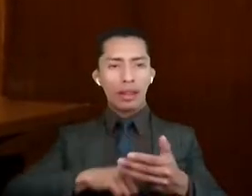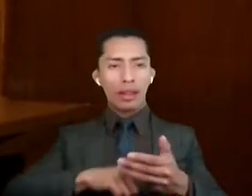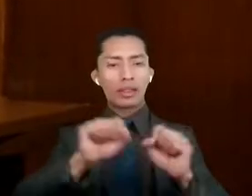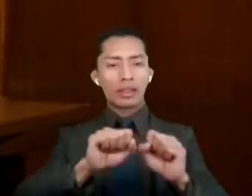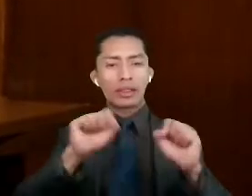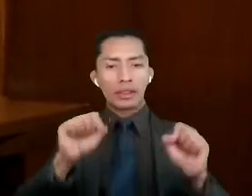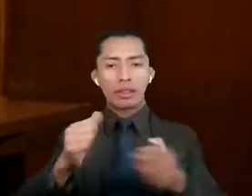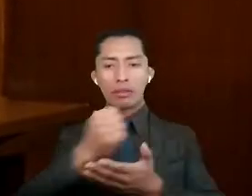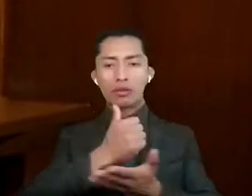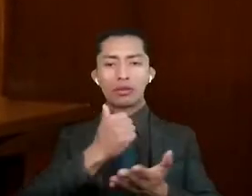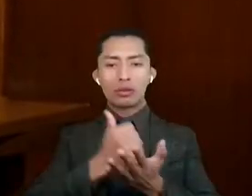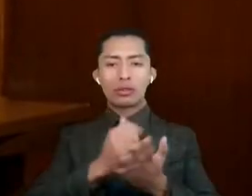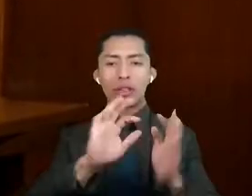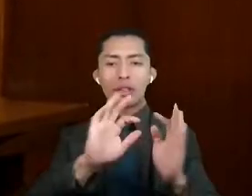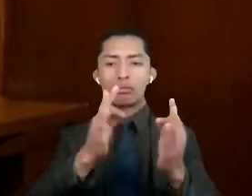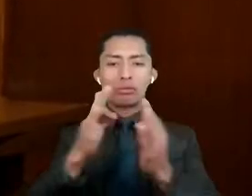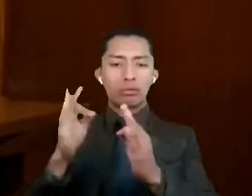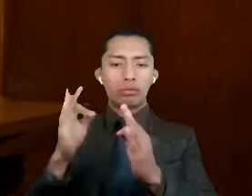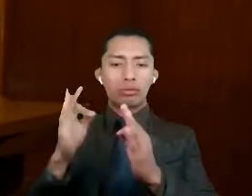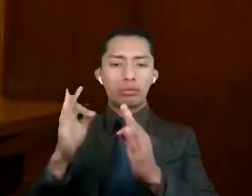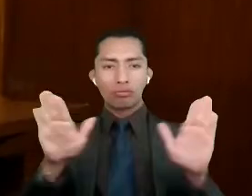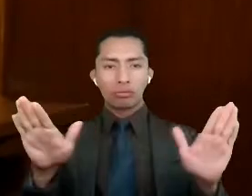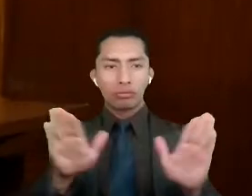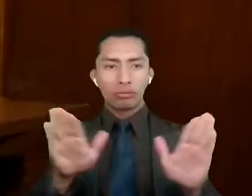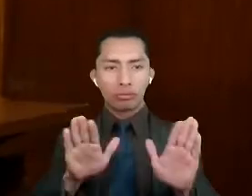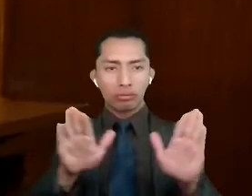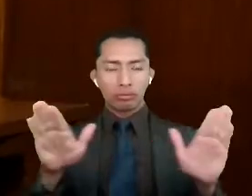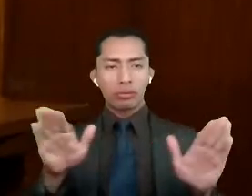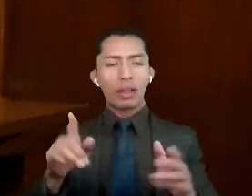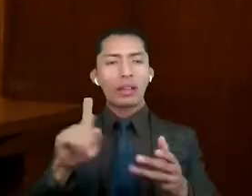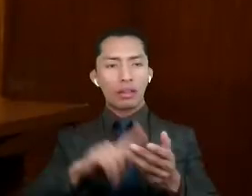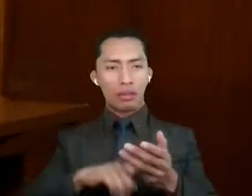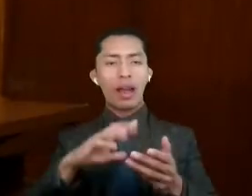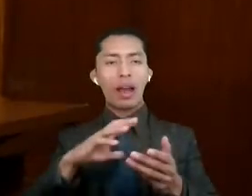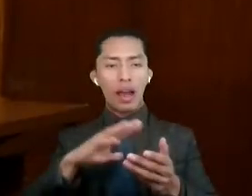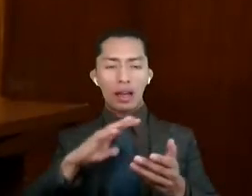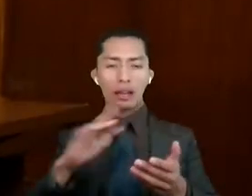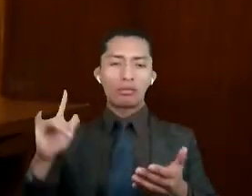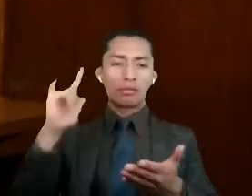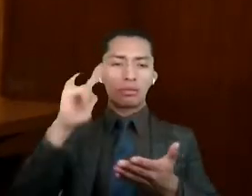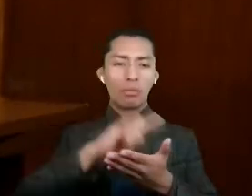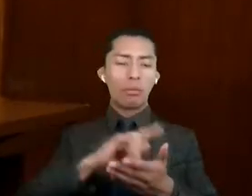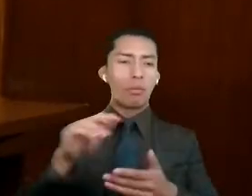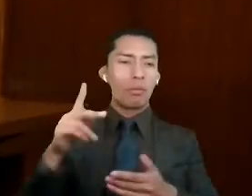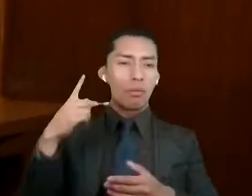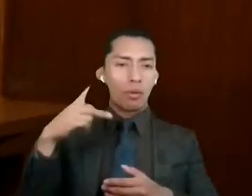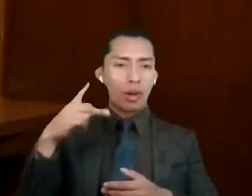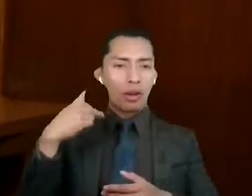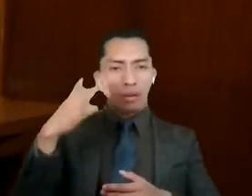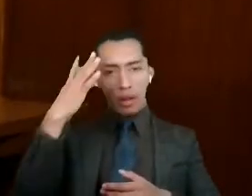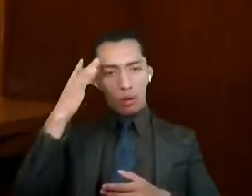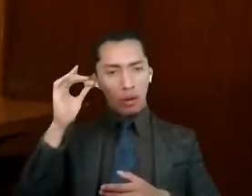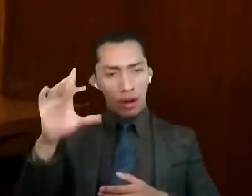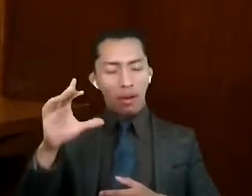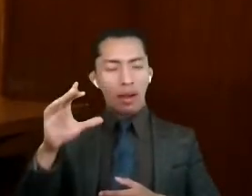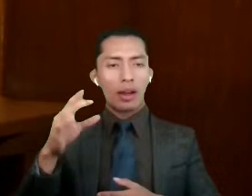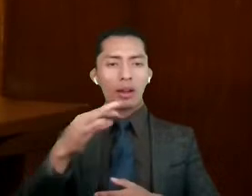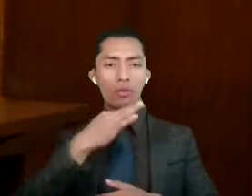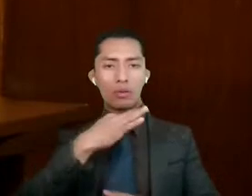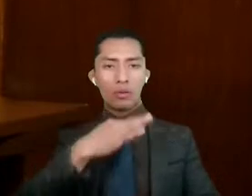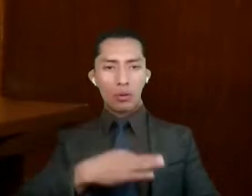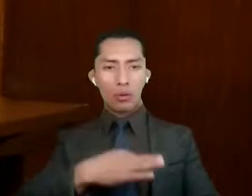metropolitano de aeropuertos, que también incluye terminales aéreas en Puebla, Cuernavaca, Toluca y el